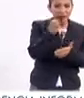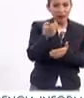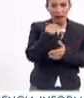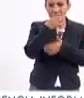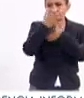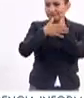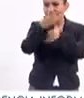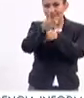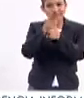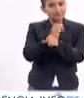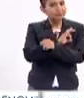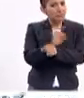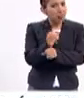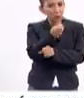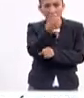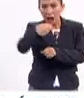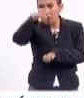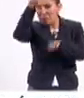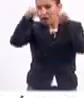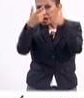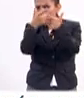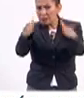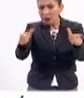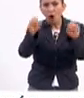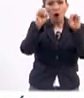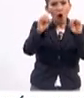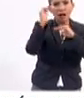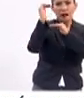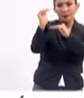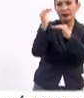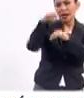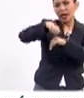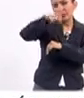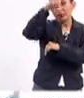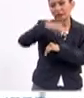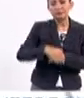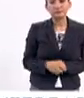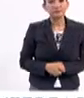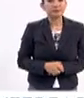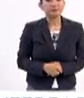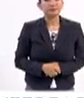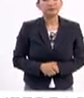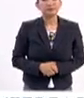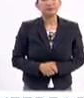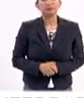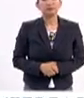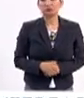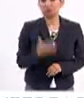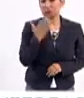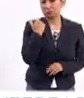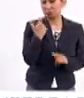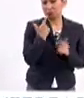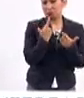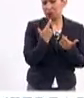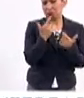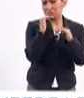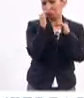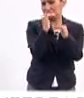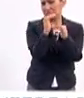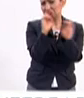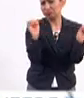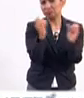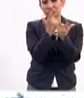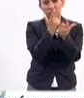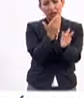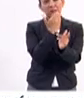esta convocatoria? ¿Puede ser cualquier edad está abierta o hay algún tipo de limitantes en ese sentido? No tenemos limitantes,